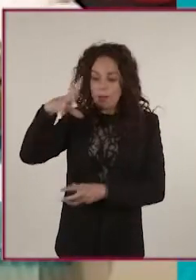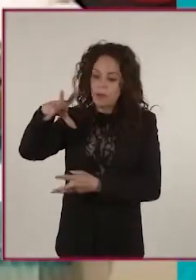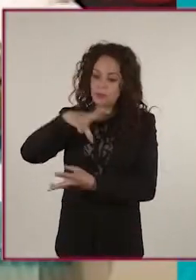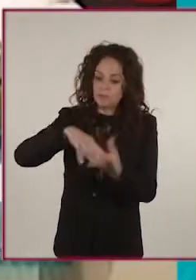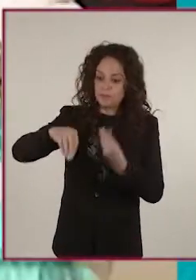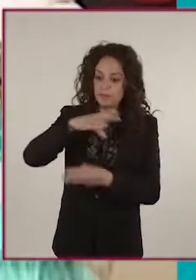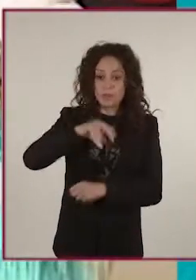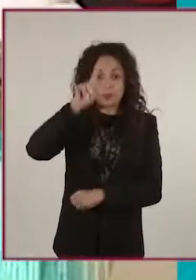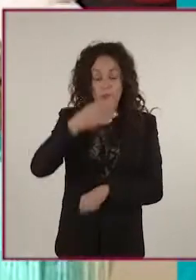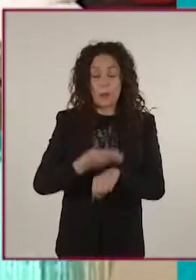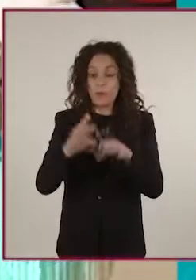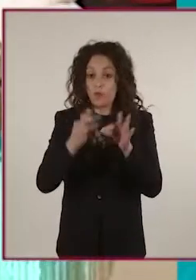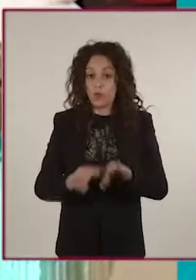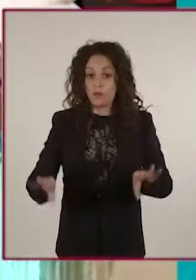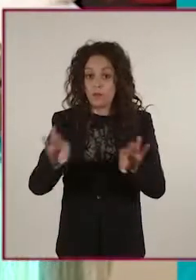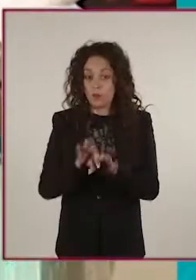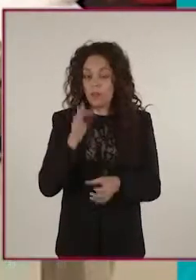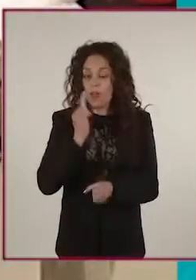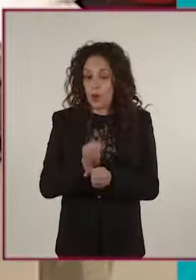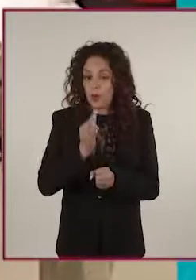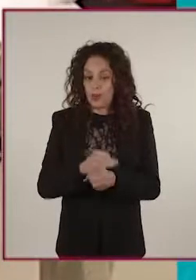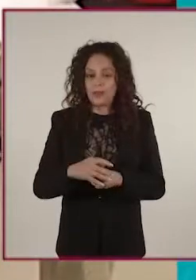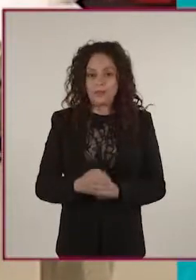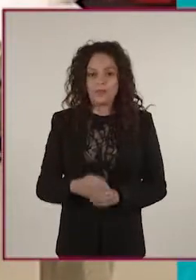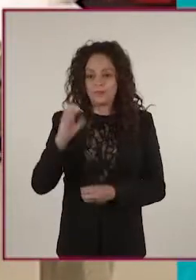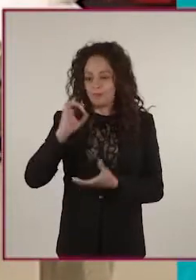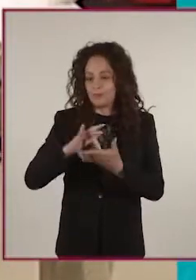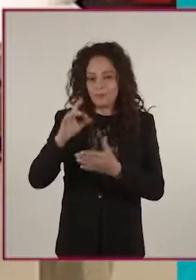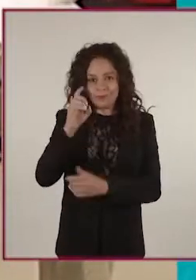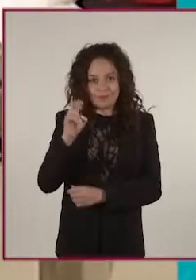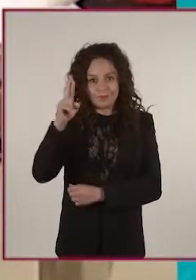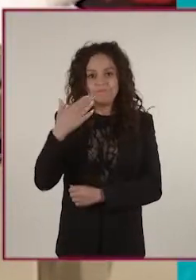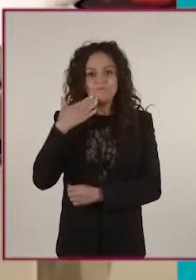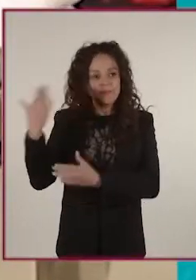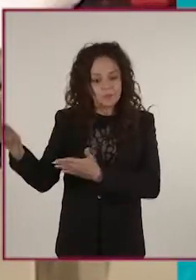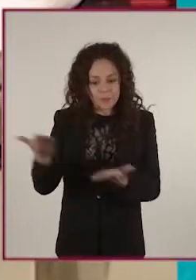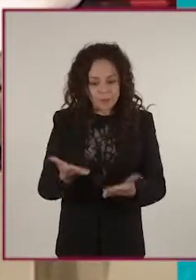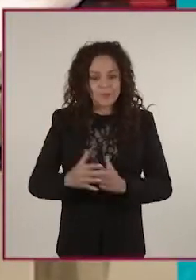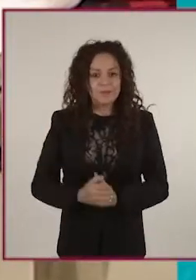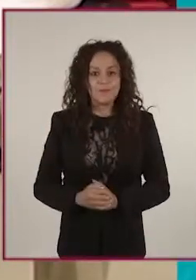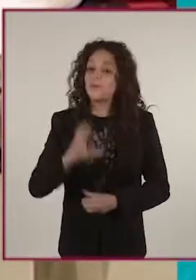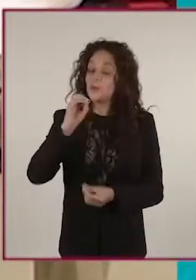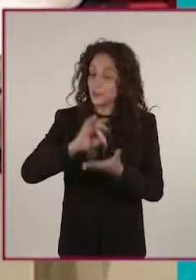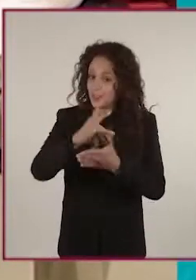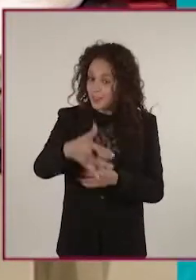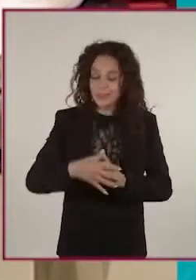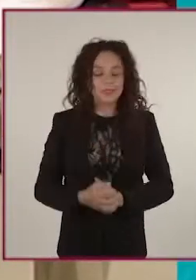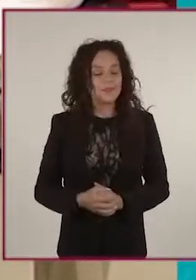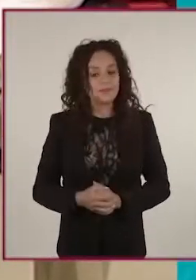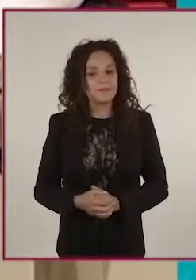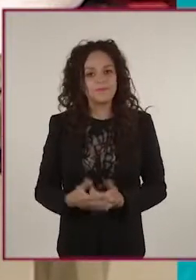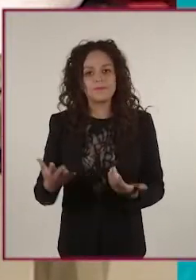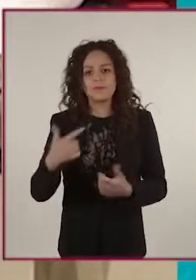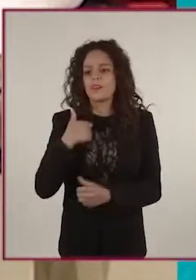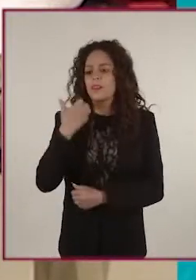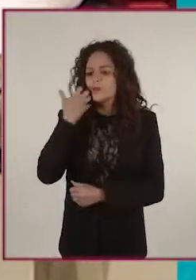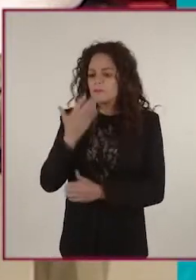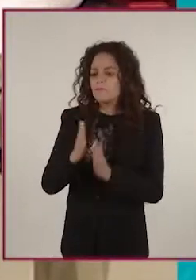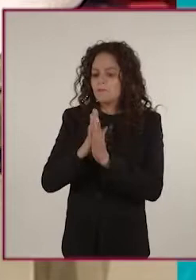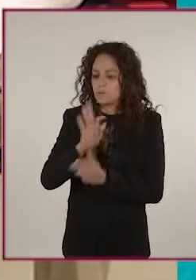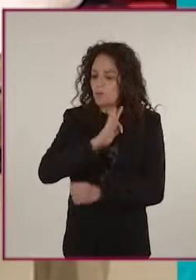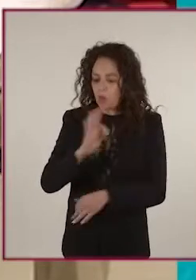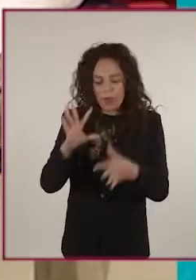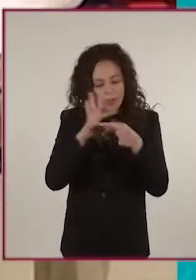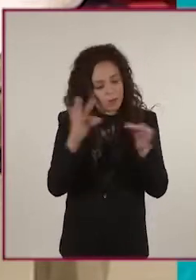que es muy importante en nuestros días. Doctor, muchas gracias y bienvenido. Muchas gracias. Y bueno, me gustaría que nos empezara